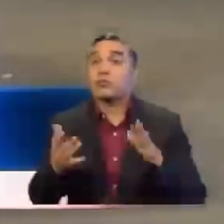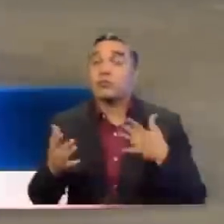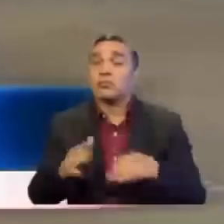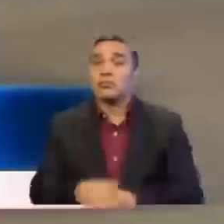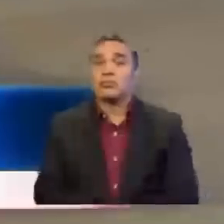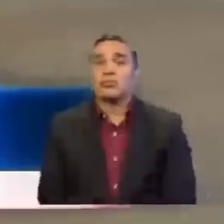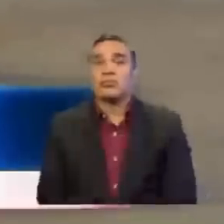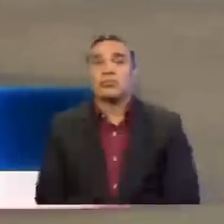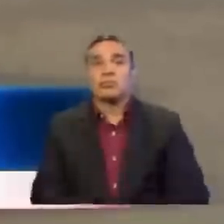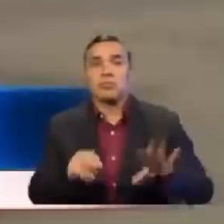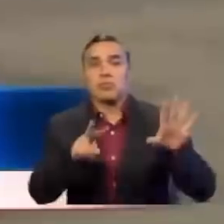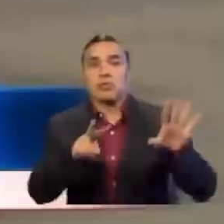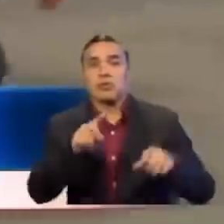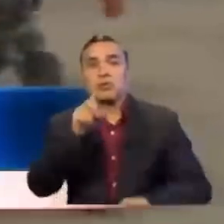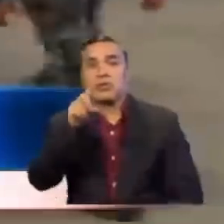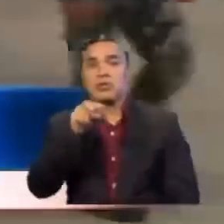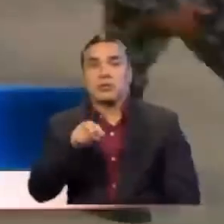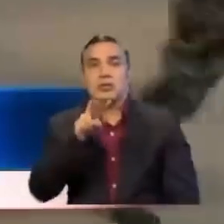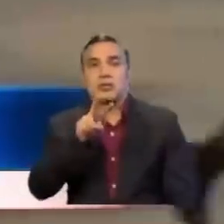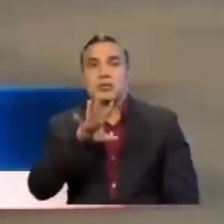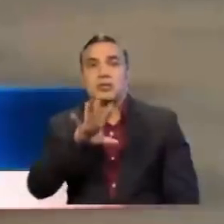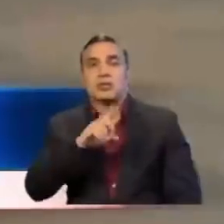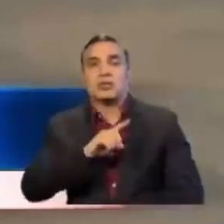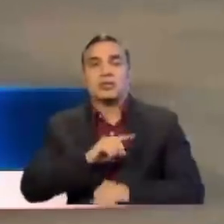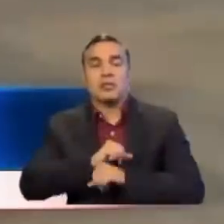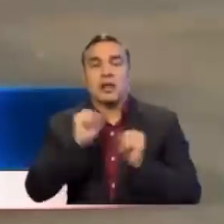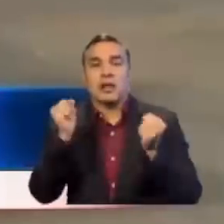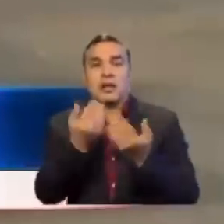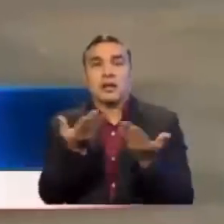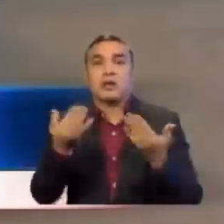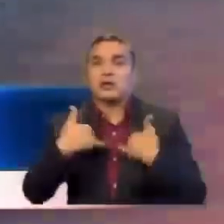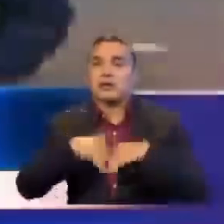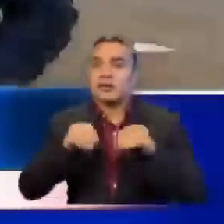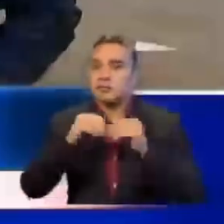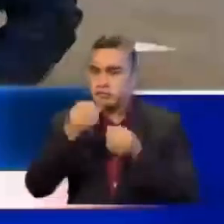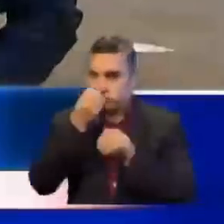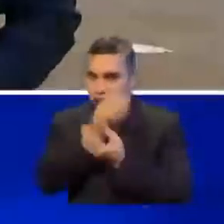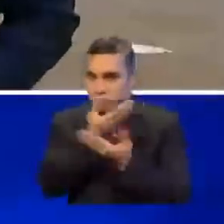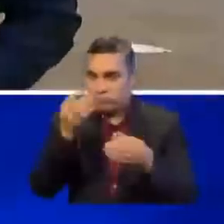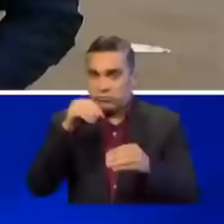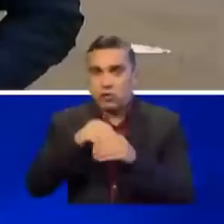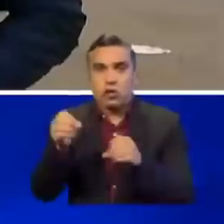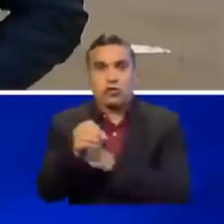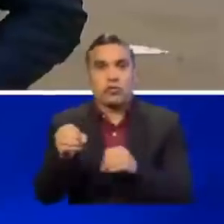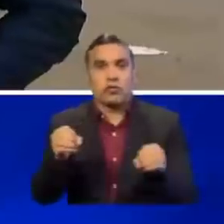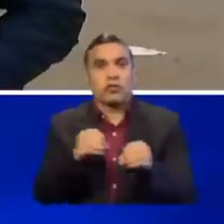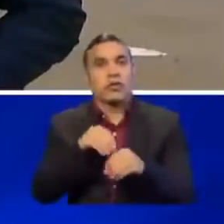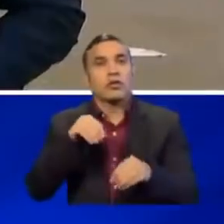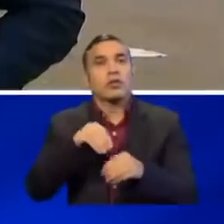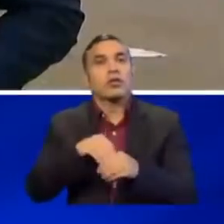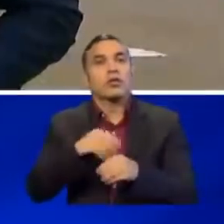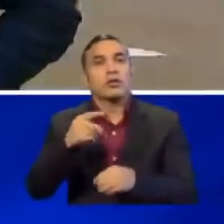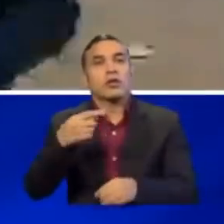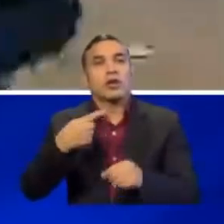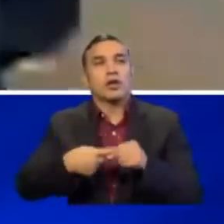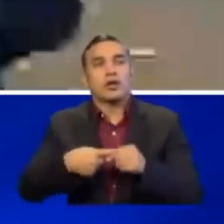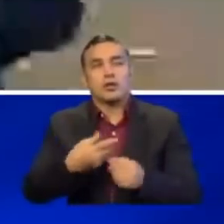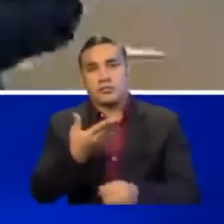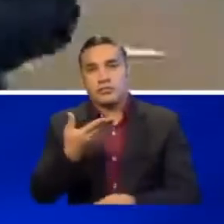aproximadamente las 7:25 de la mañana. Continuamos con más información en estudios en la capital con Gisela.